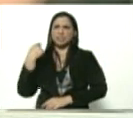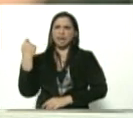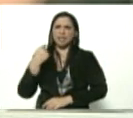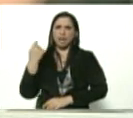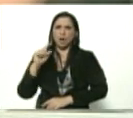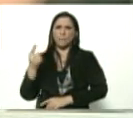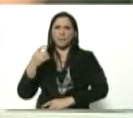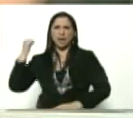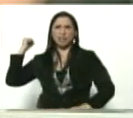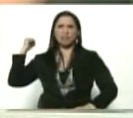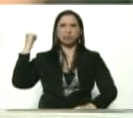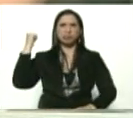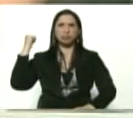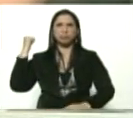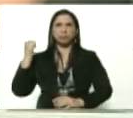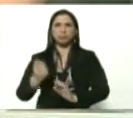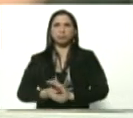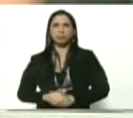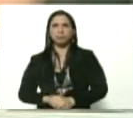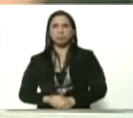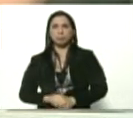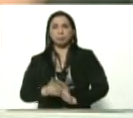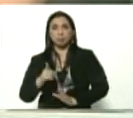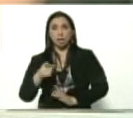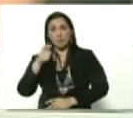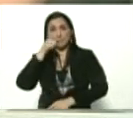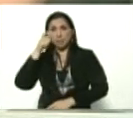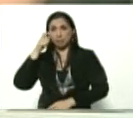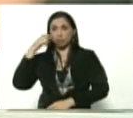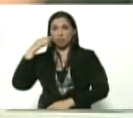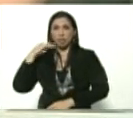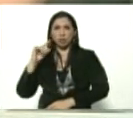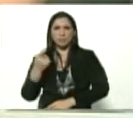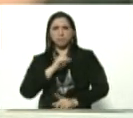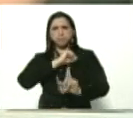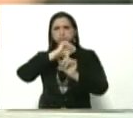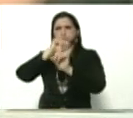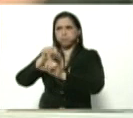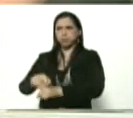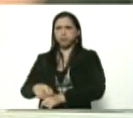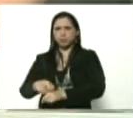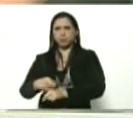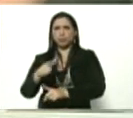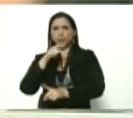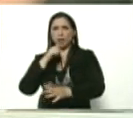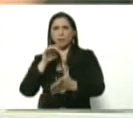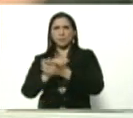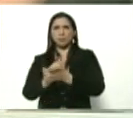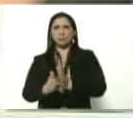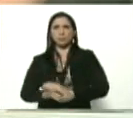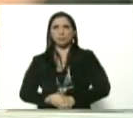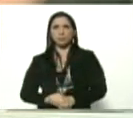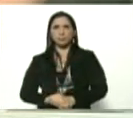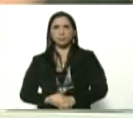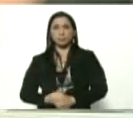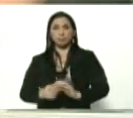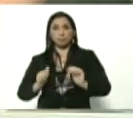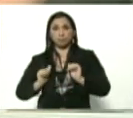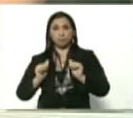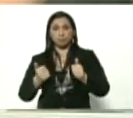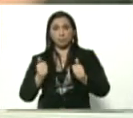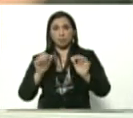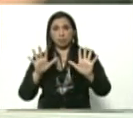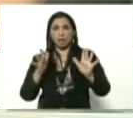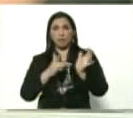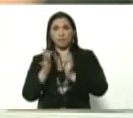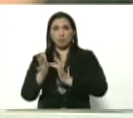lanza adelante. Esta operación negro primero, aplastamiento del enemigo, arrancó el 10 de